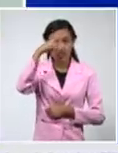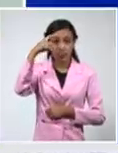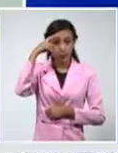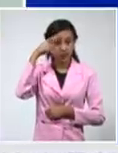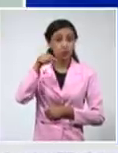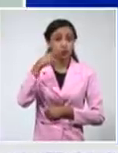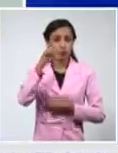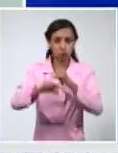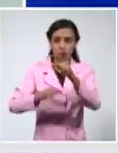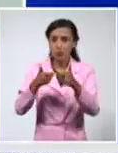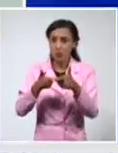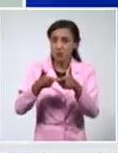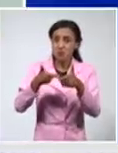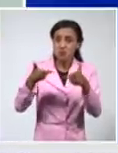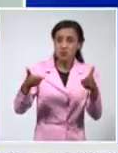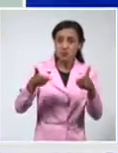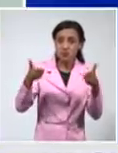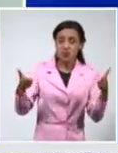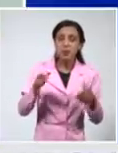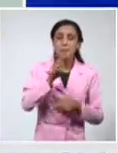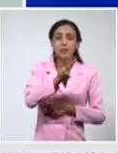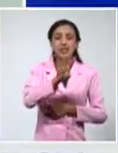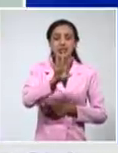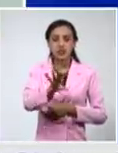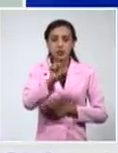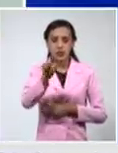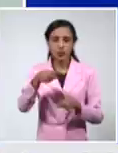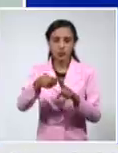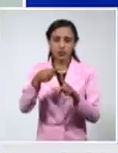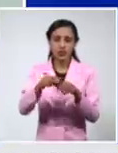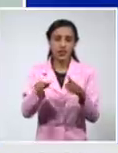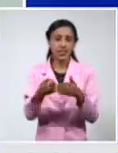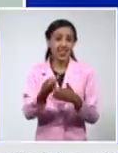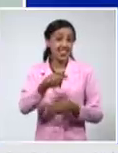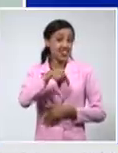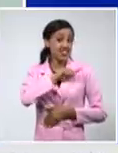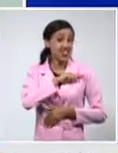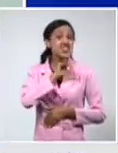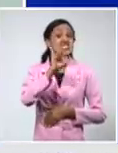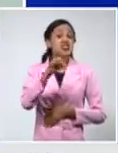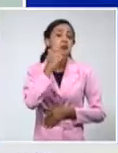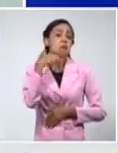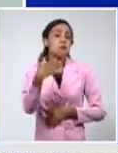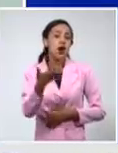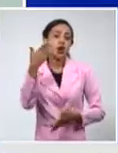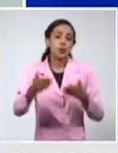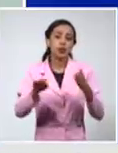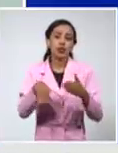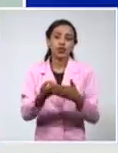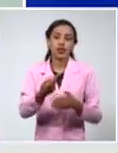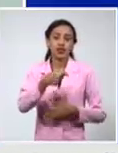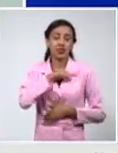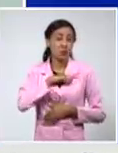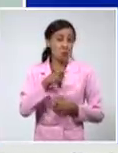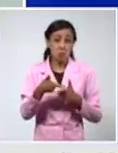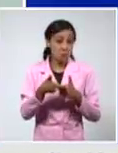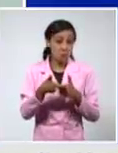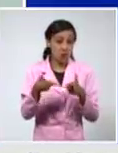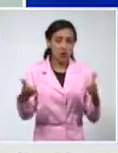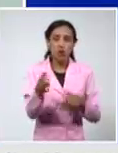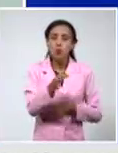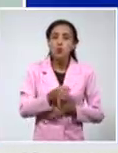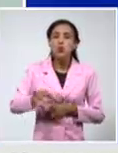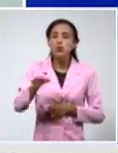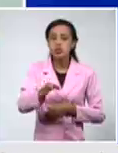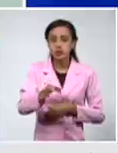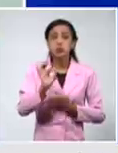confirmados, 25 en el día de ayer, 7 más que el día anterior. El mayor número en el municipio Santi